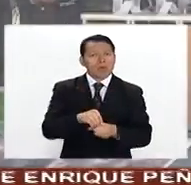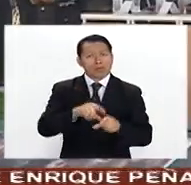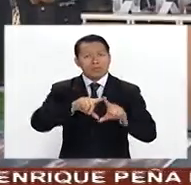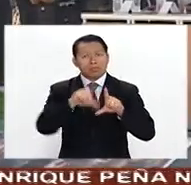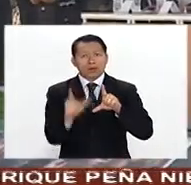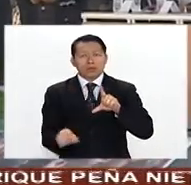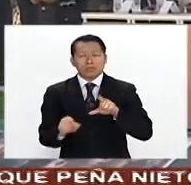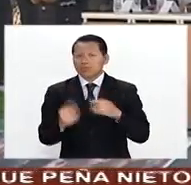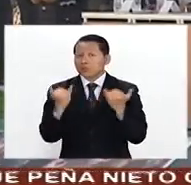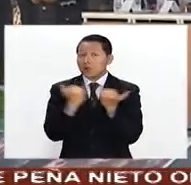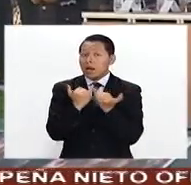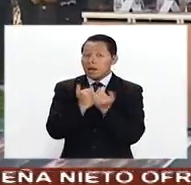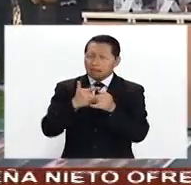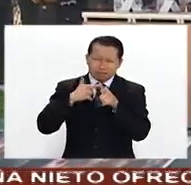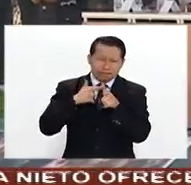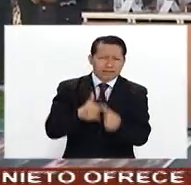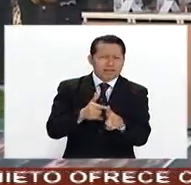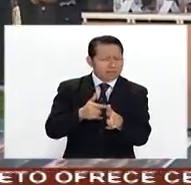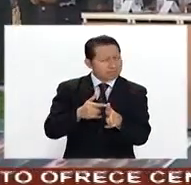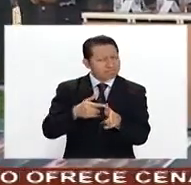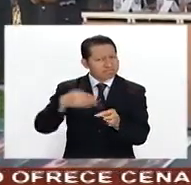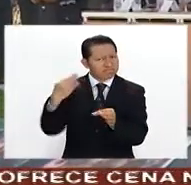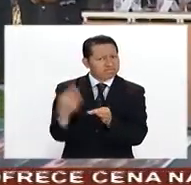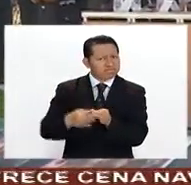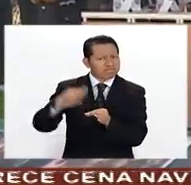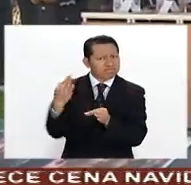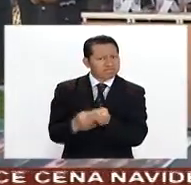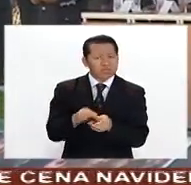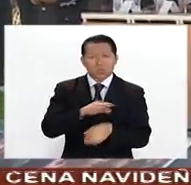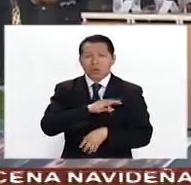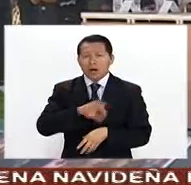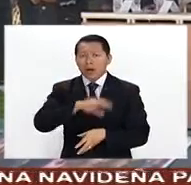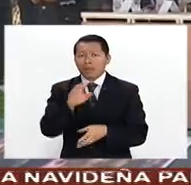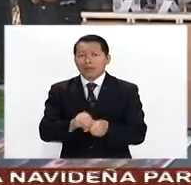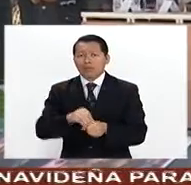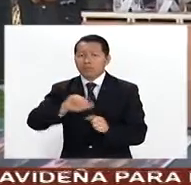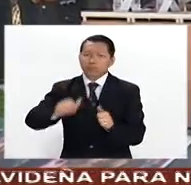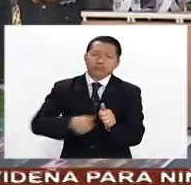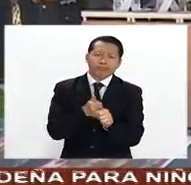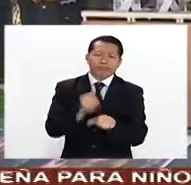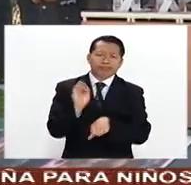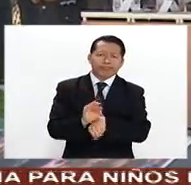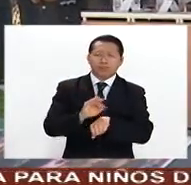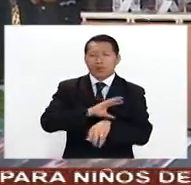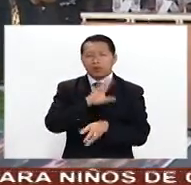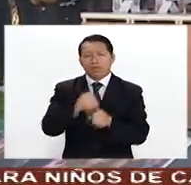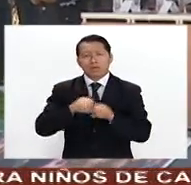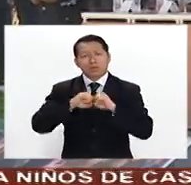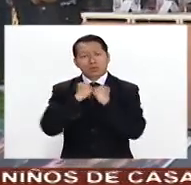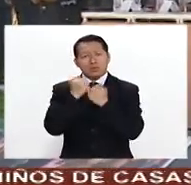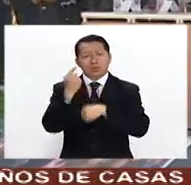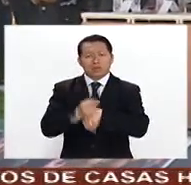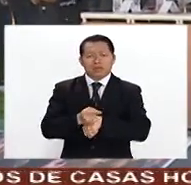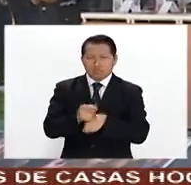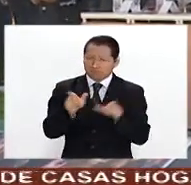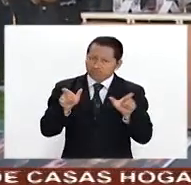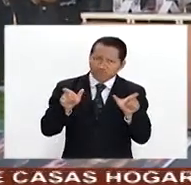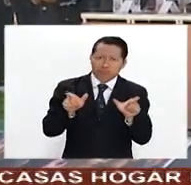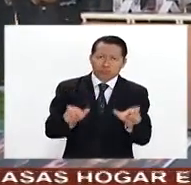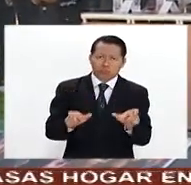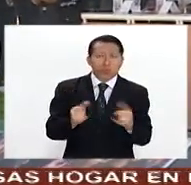Lo seguiremos haciendo, seguiremos estando respaldando a la sociedad,